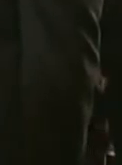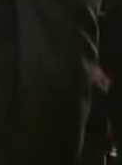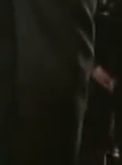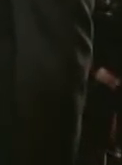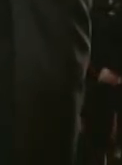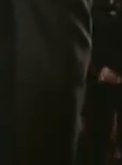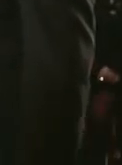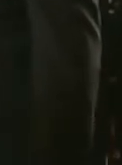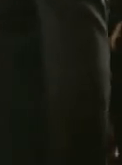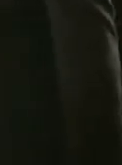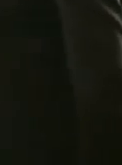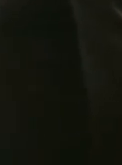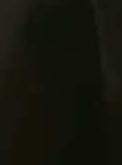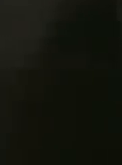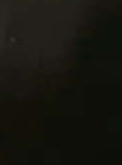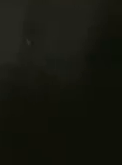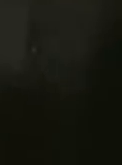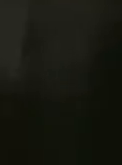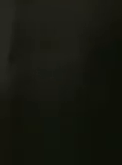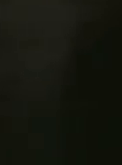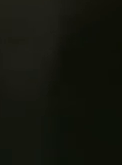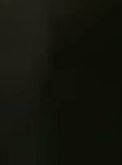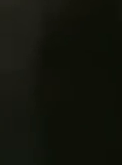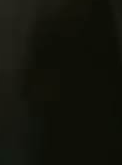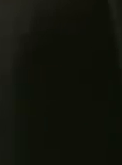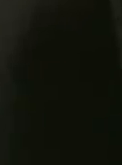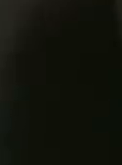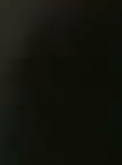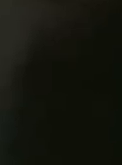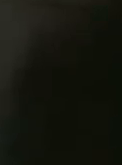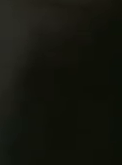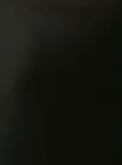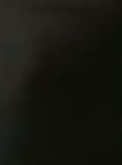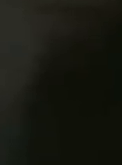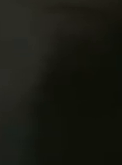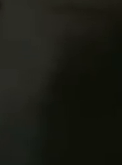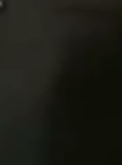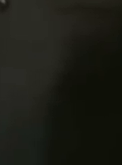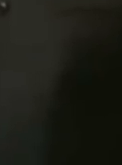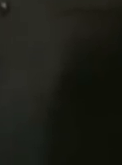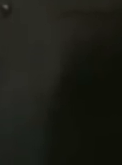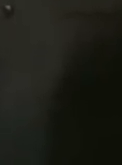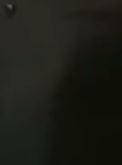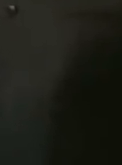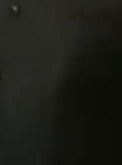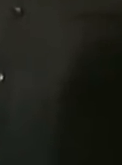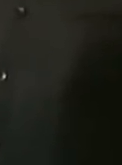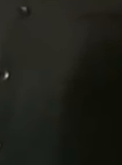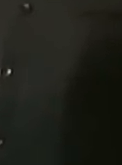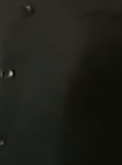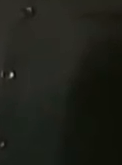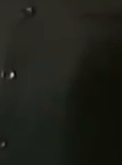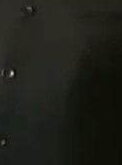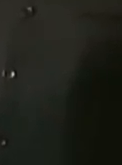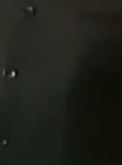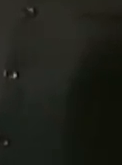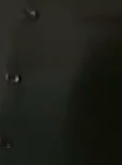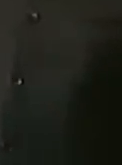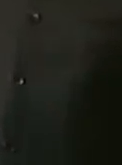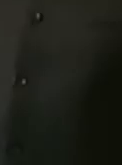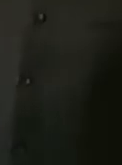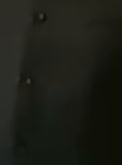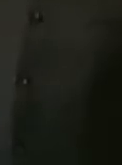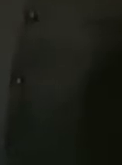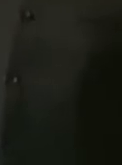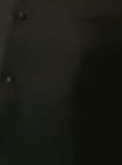arrogante, sectaria y divisionista. Bastante que los denunció Earle a la izquierda divisionista. Earle fue la combinación